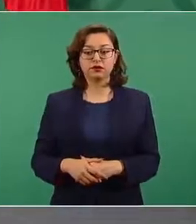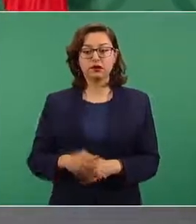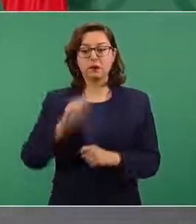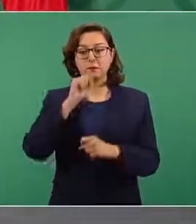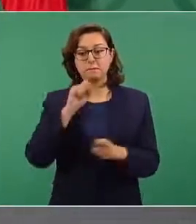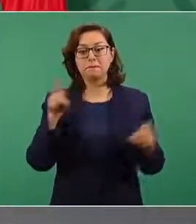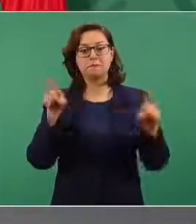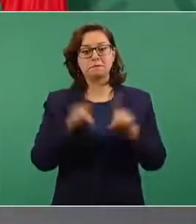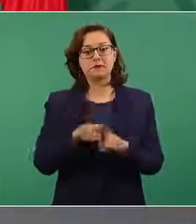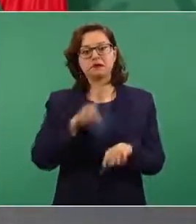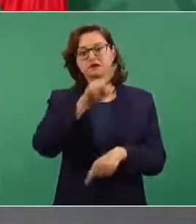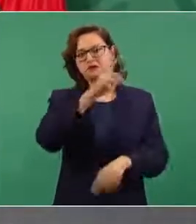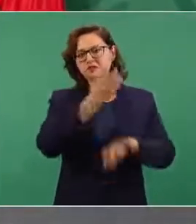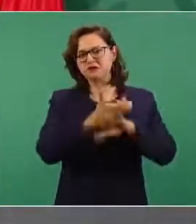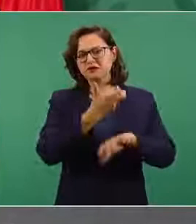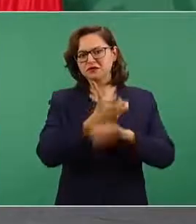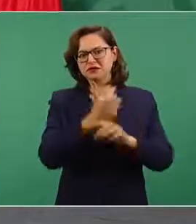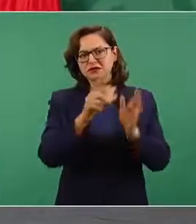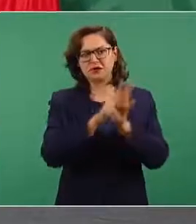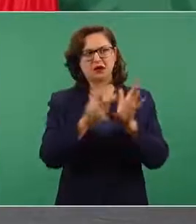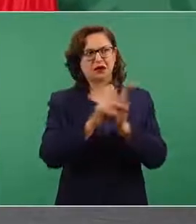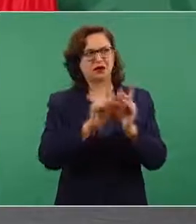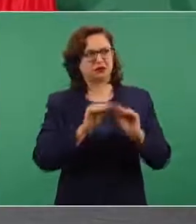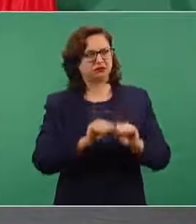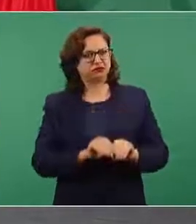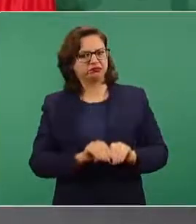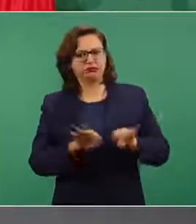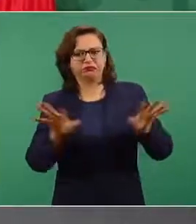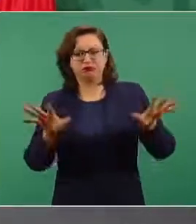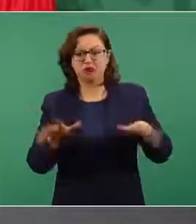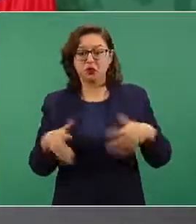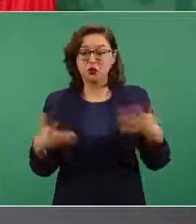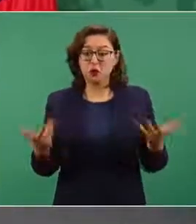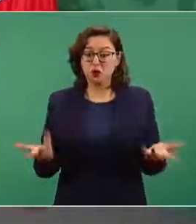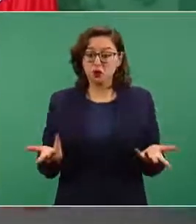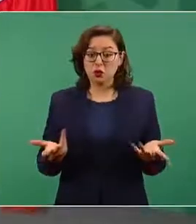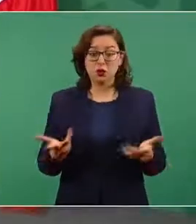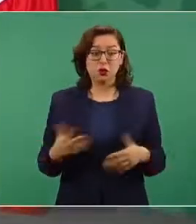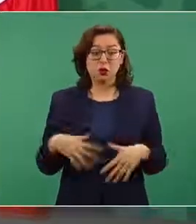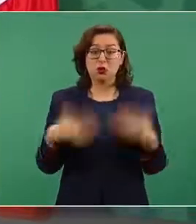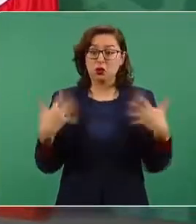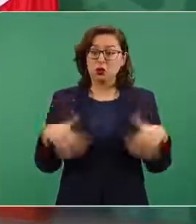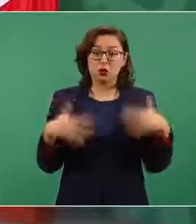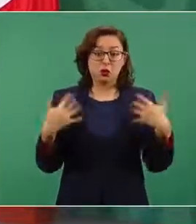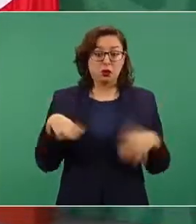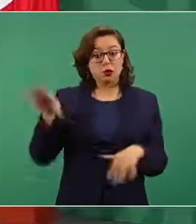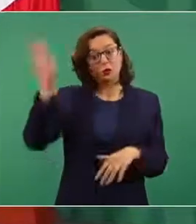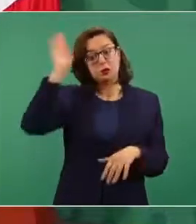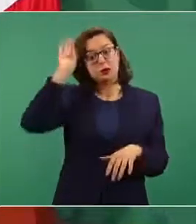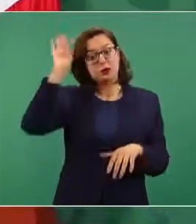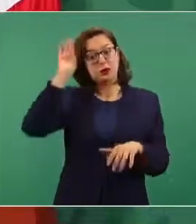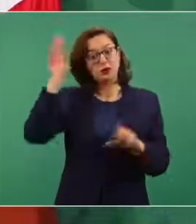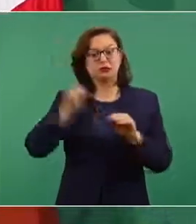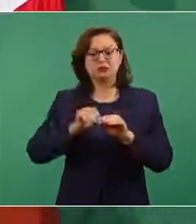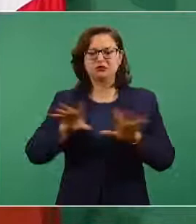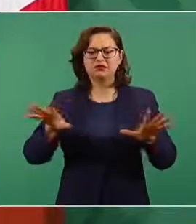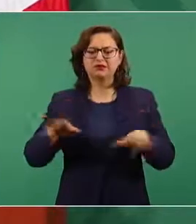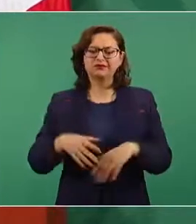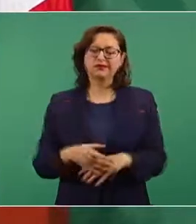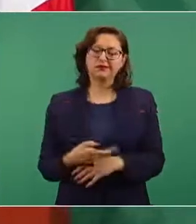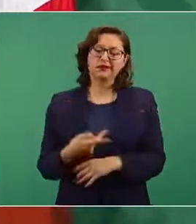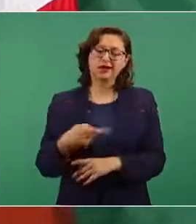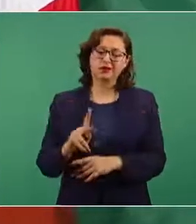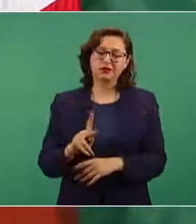Washington Post, o sea, haciéndolo muy grande. La verdad es que se ha informado